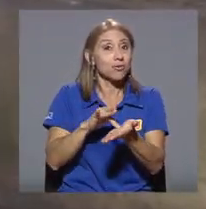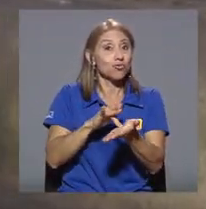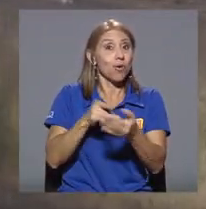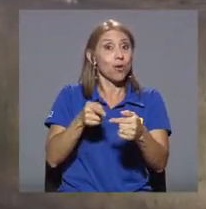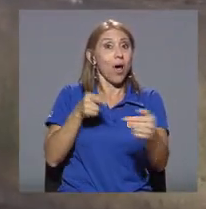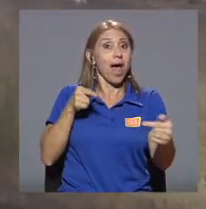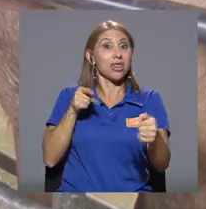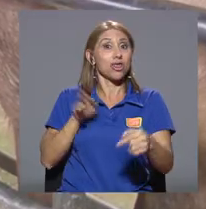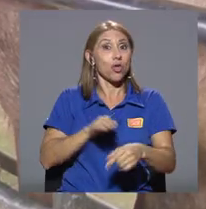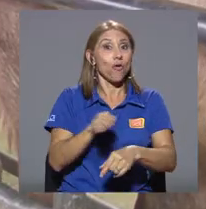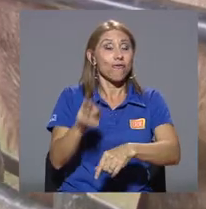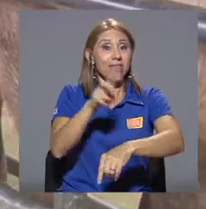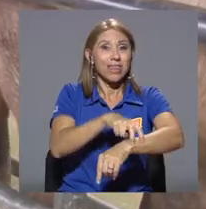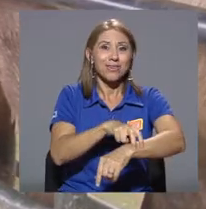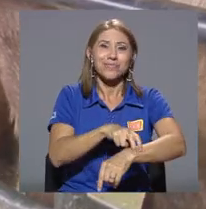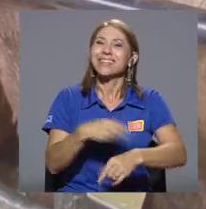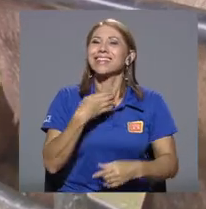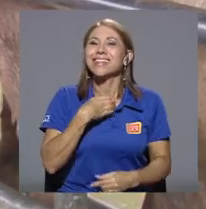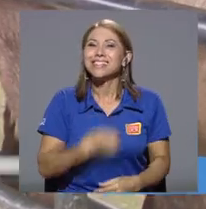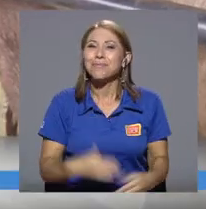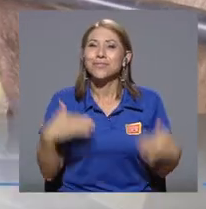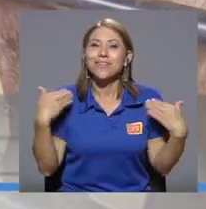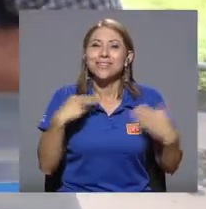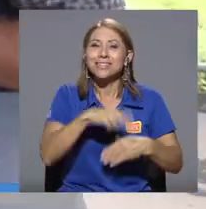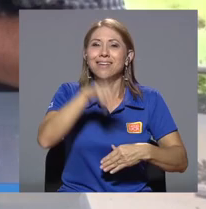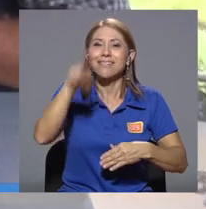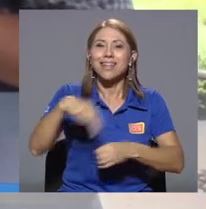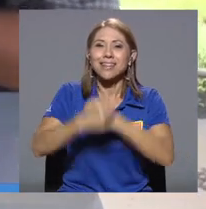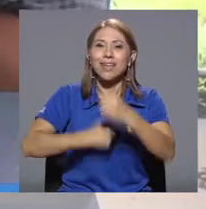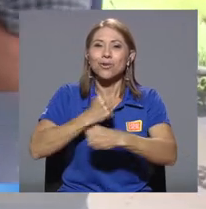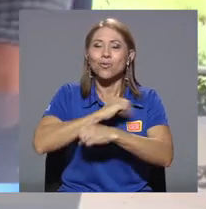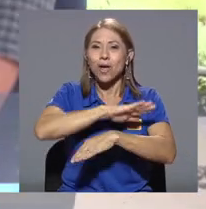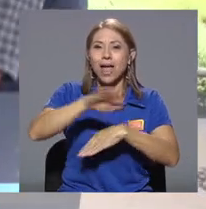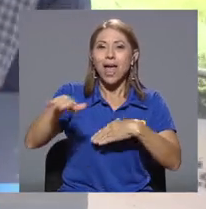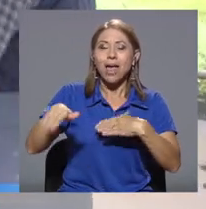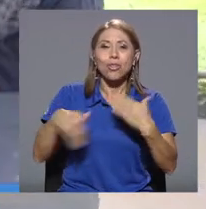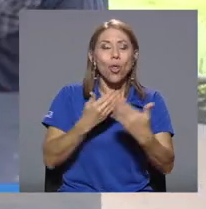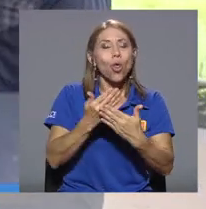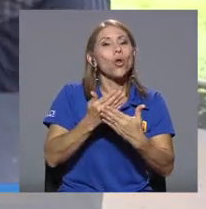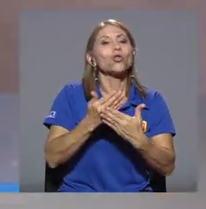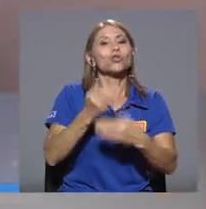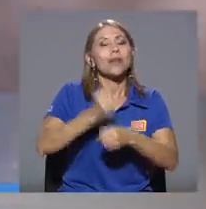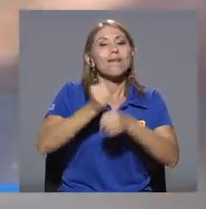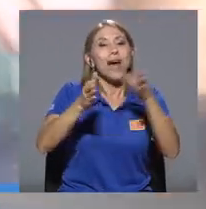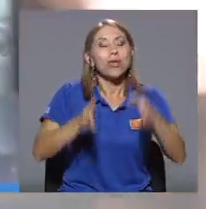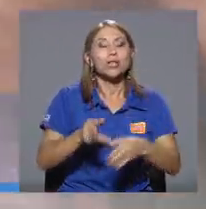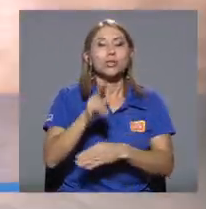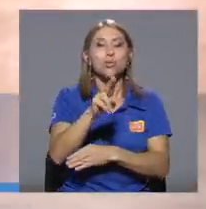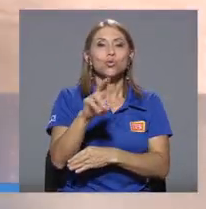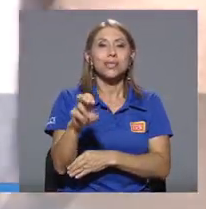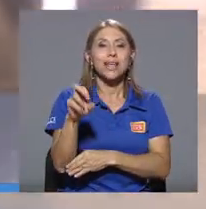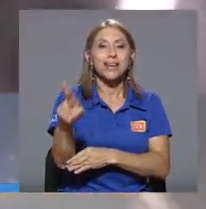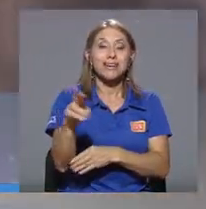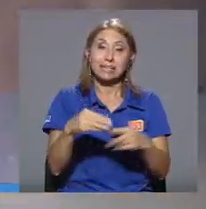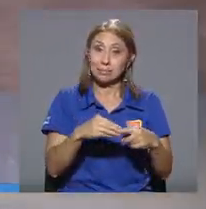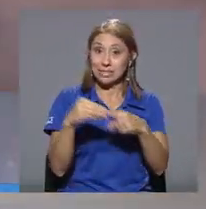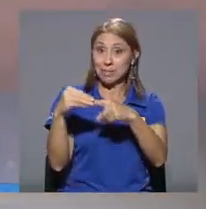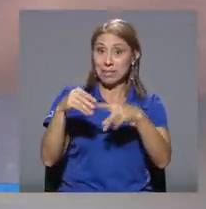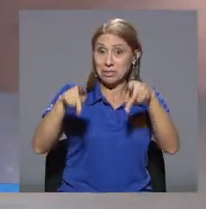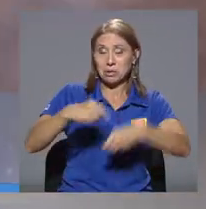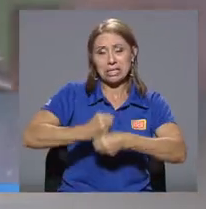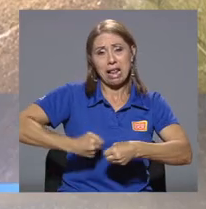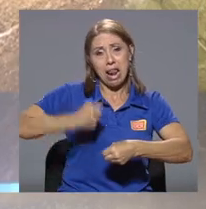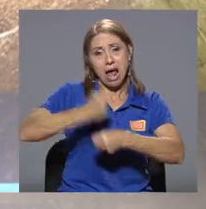la U les deseamos una feliz Navidad y Año Nuevo a todos los trabajadores y trabajadoras de la UCR, sobre todo a quienes laboran en estas fechas con